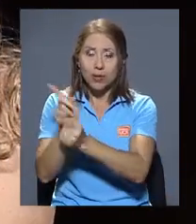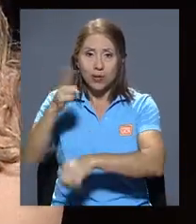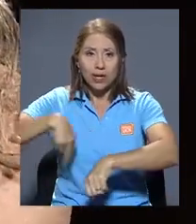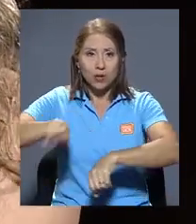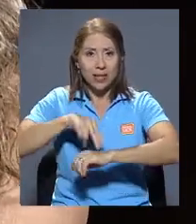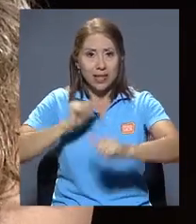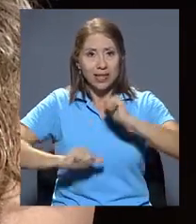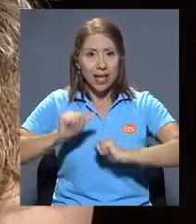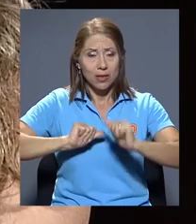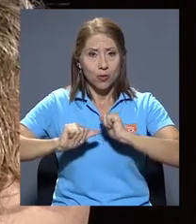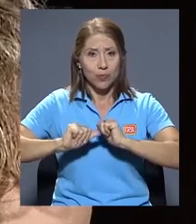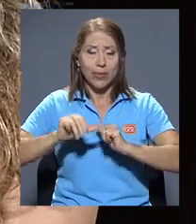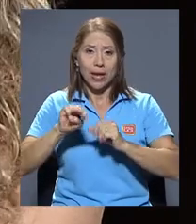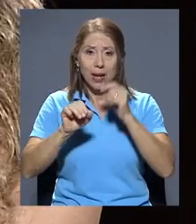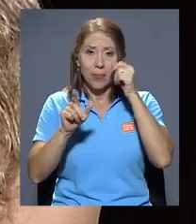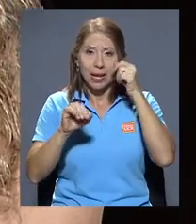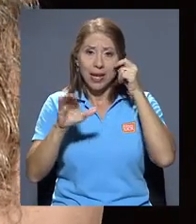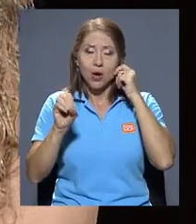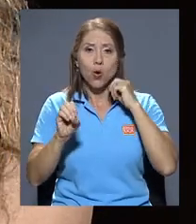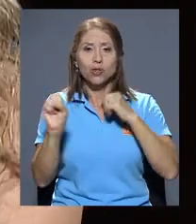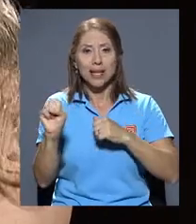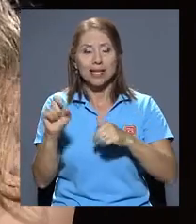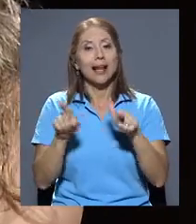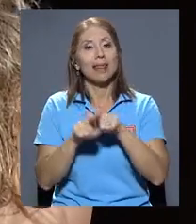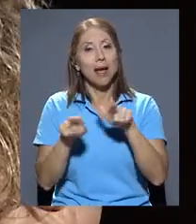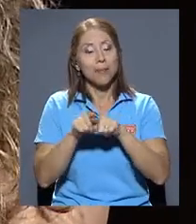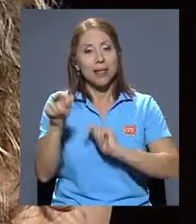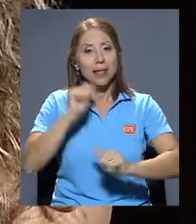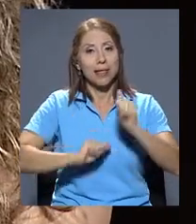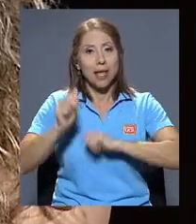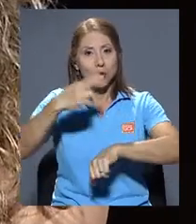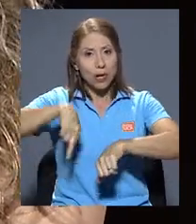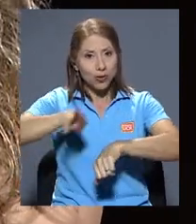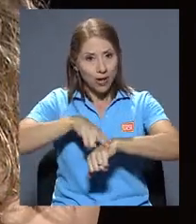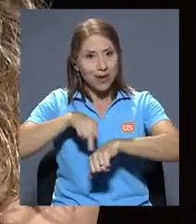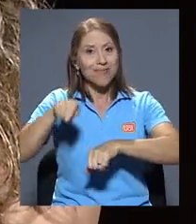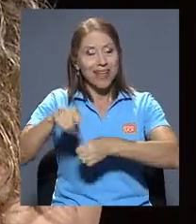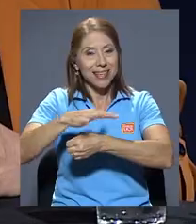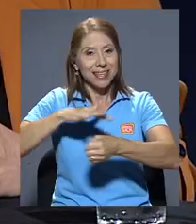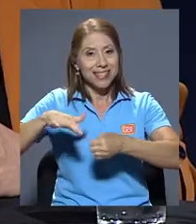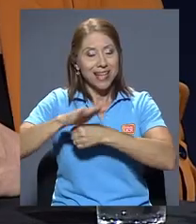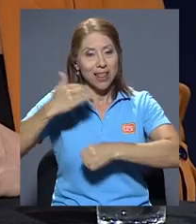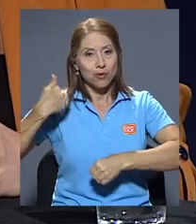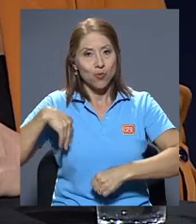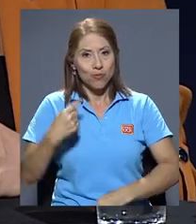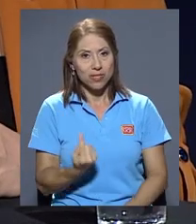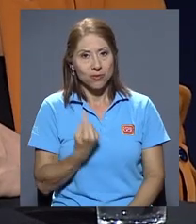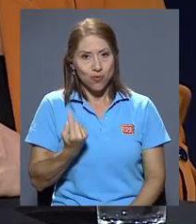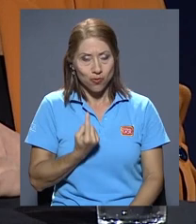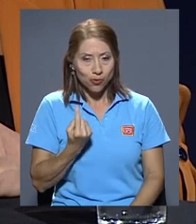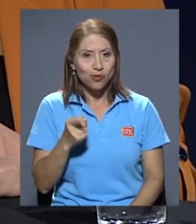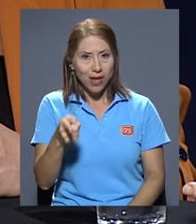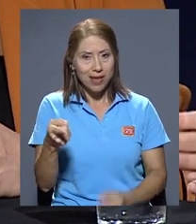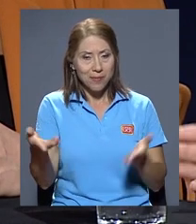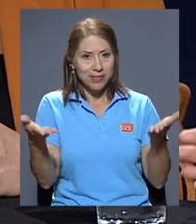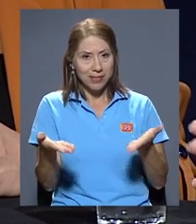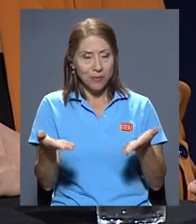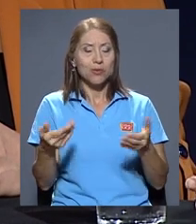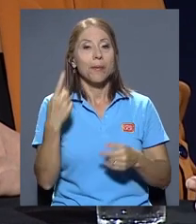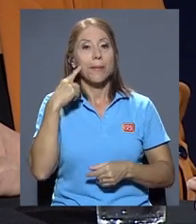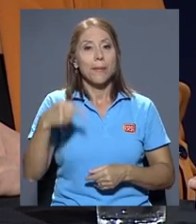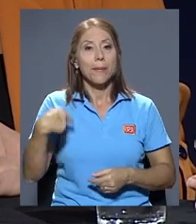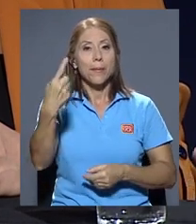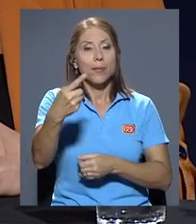Teatro, en el Teatro Melico Salazar, en el Teatro Nacional presentamos Isla de los Hombres Solos también. Para el próximo año